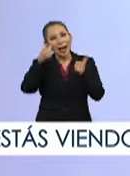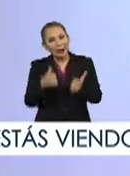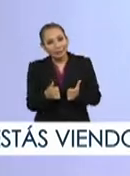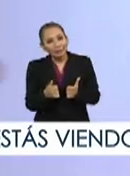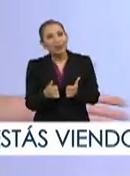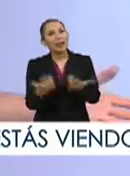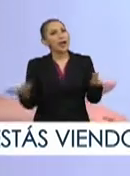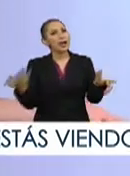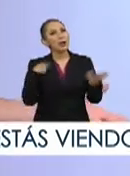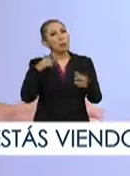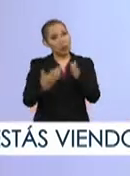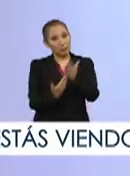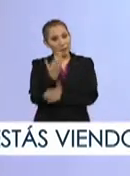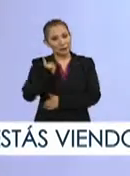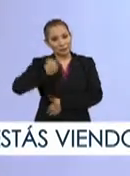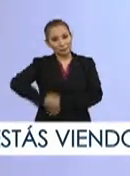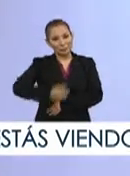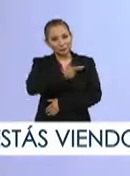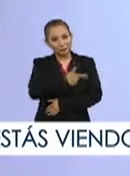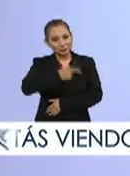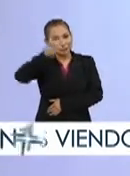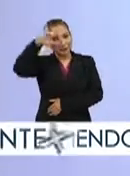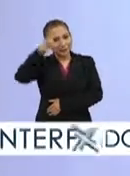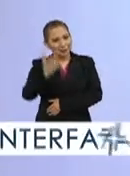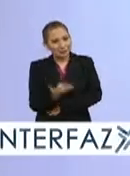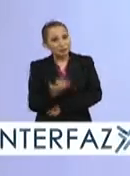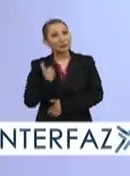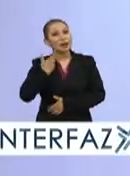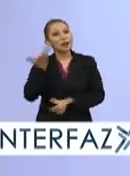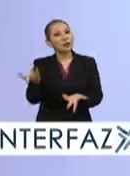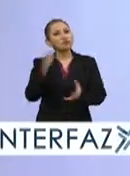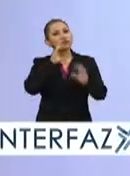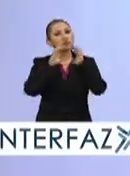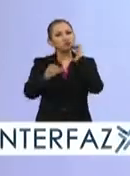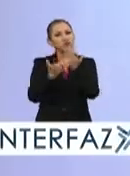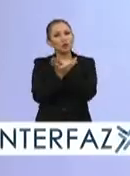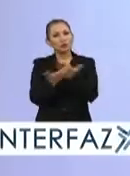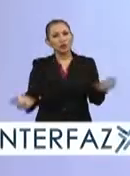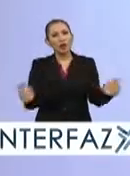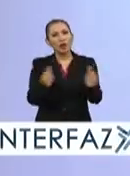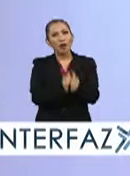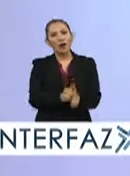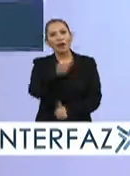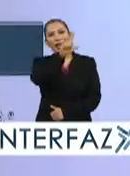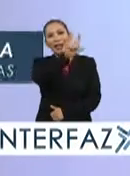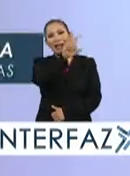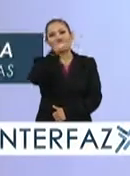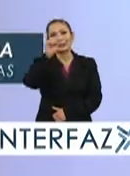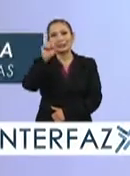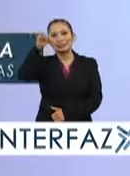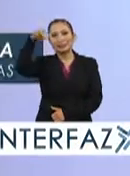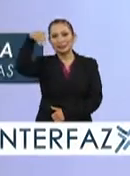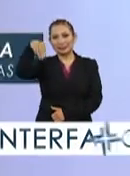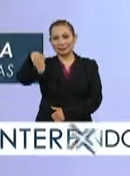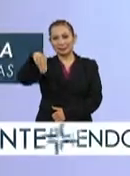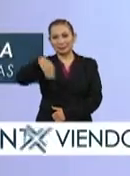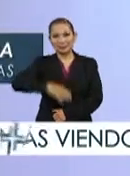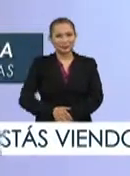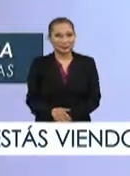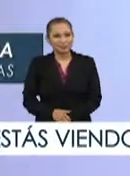arte. Como cada mañana, saludo con muchísimo gusto a Griselda Yebra, quien nos permite comunicarnos con ustedes también a través de la lengua de